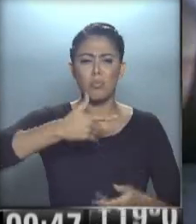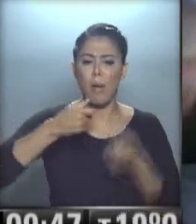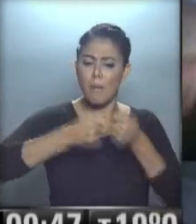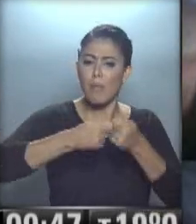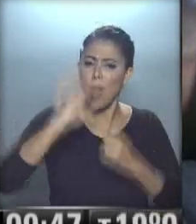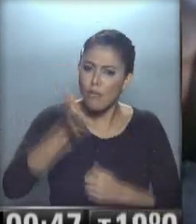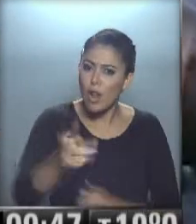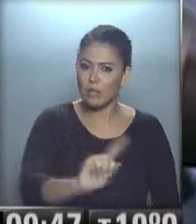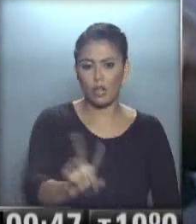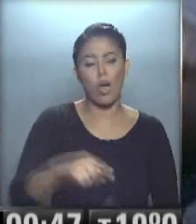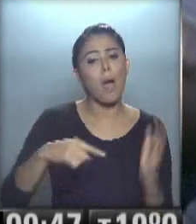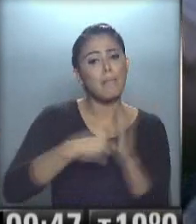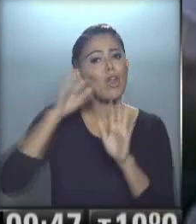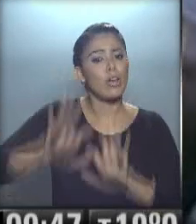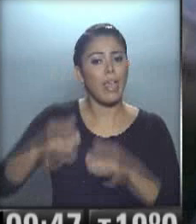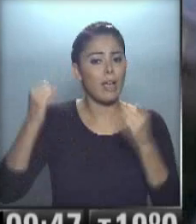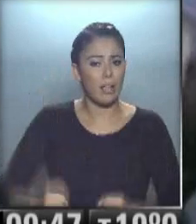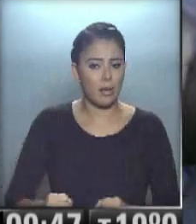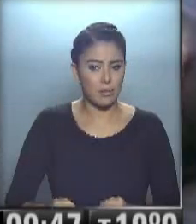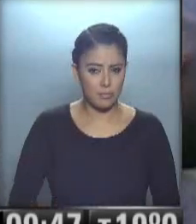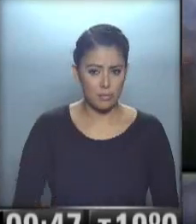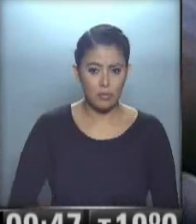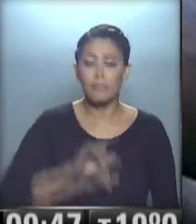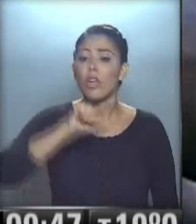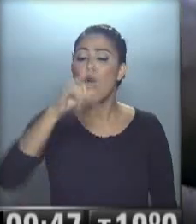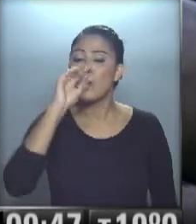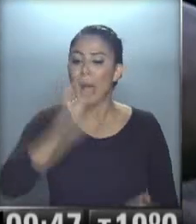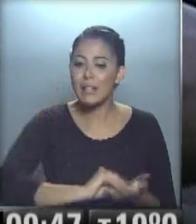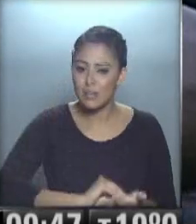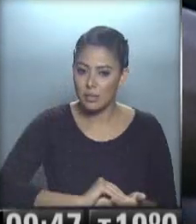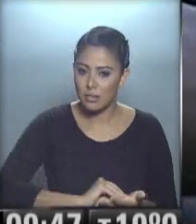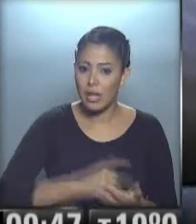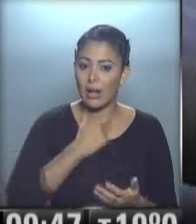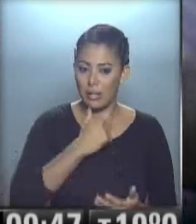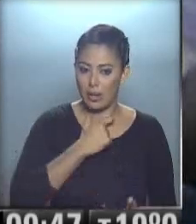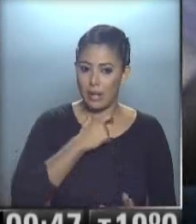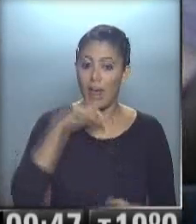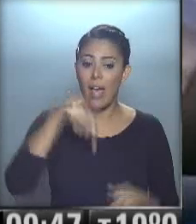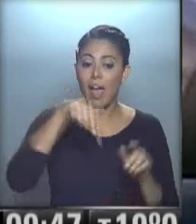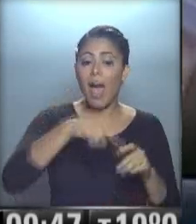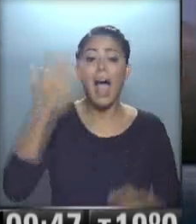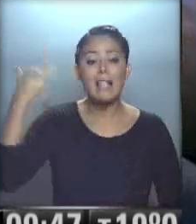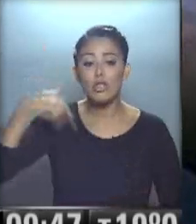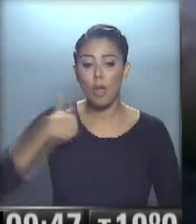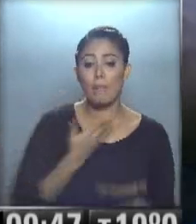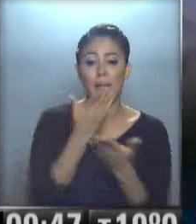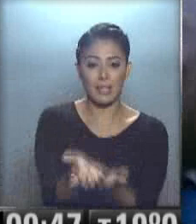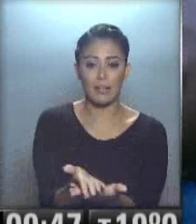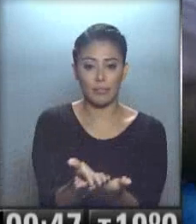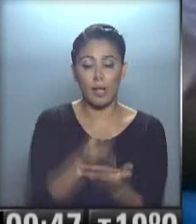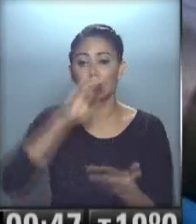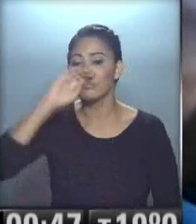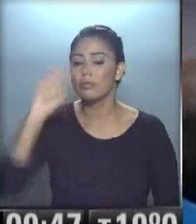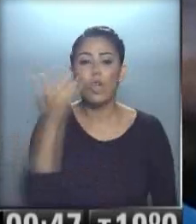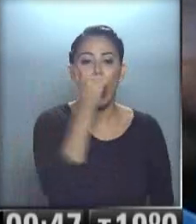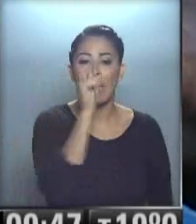a la violencia, pero no nos vamos a ir, gente. Otra cosita más, quiero. Esto ayer yo lo presenté a todas